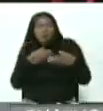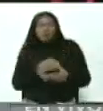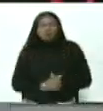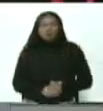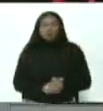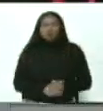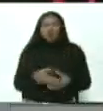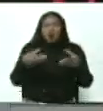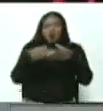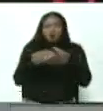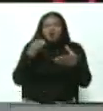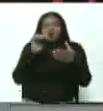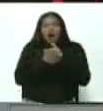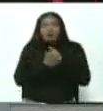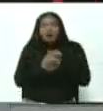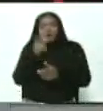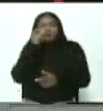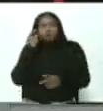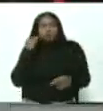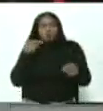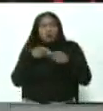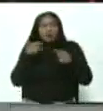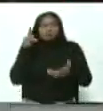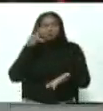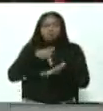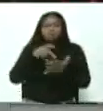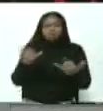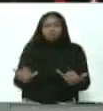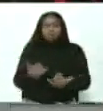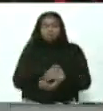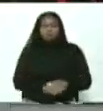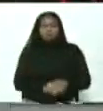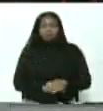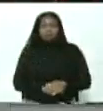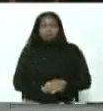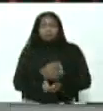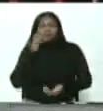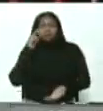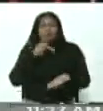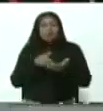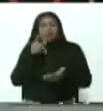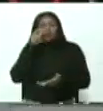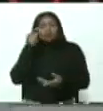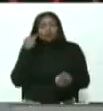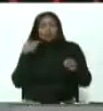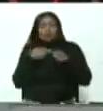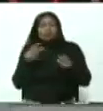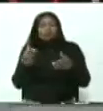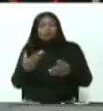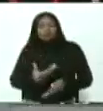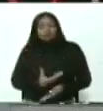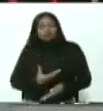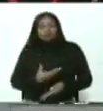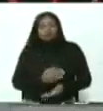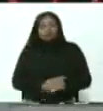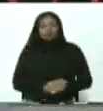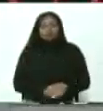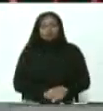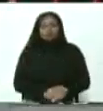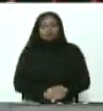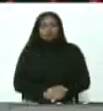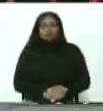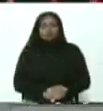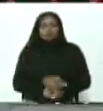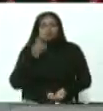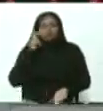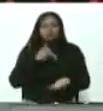un grupo de compañeros y compañeras aquí presentes, candidatos y candidatas a las alcaldías,